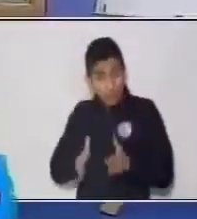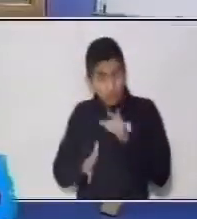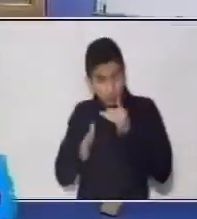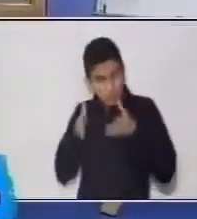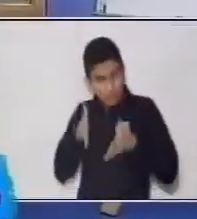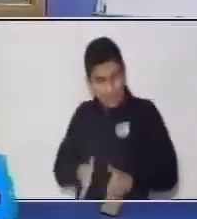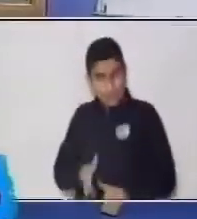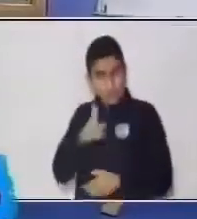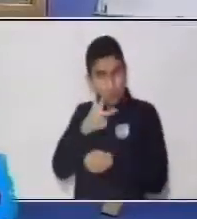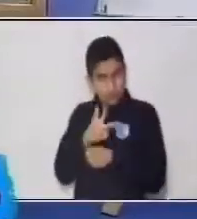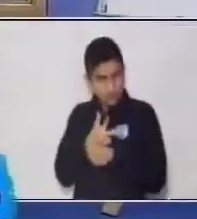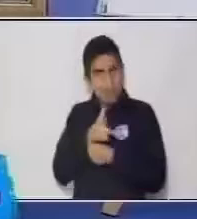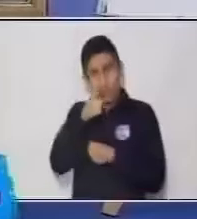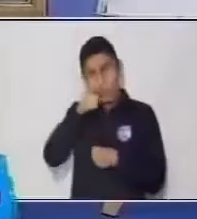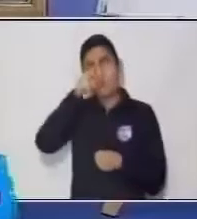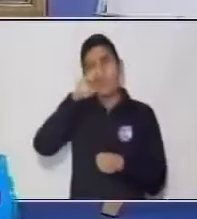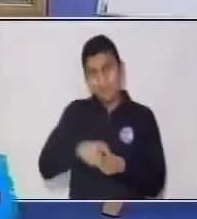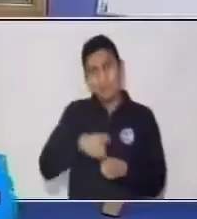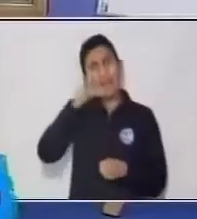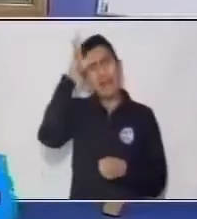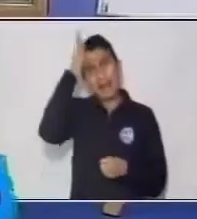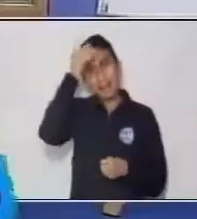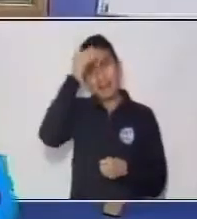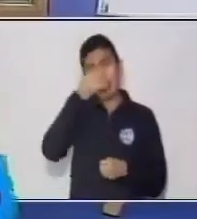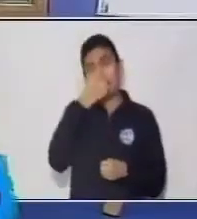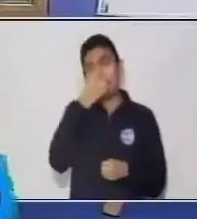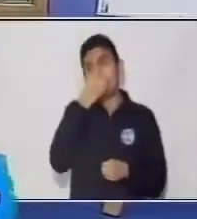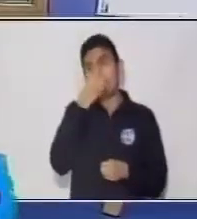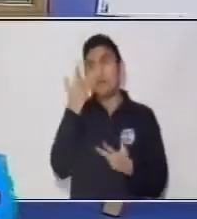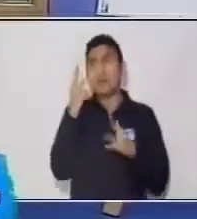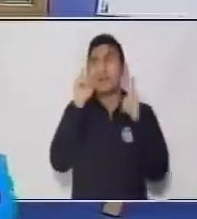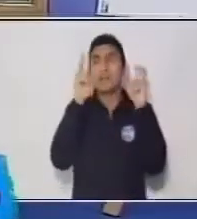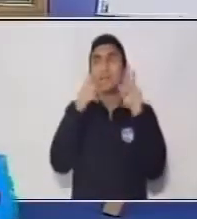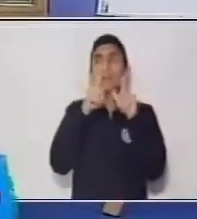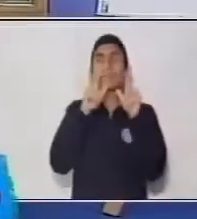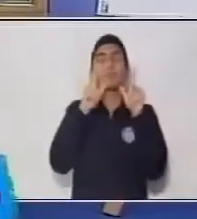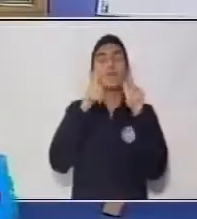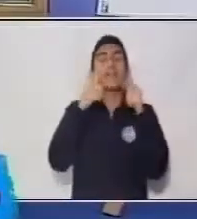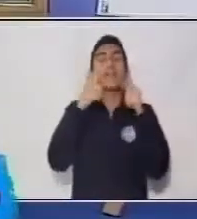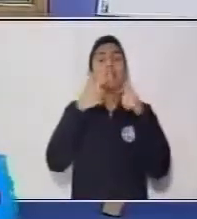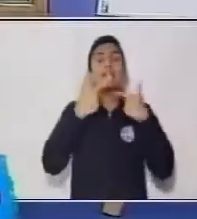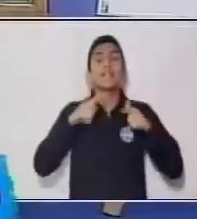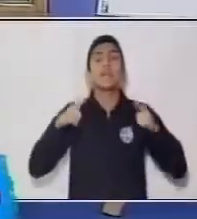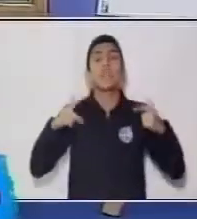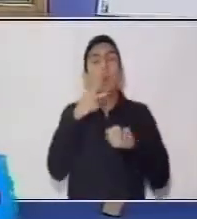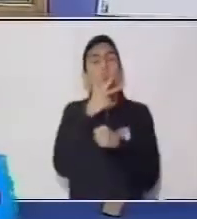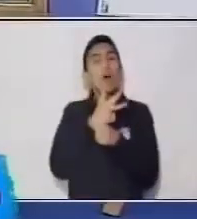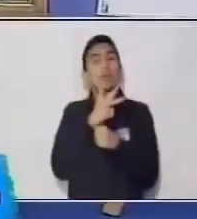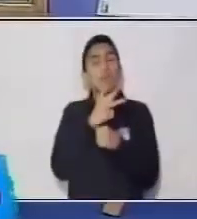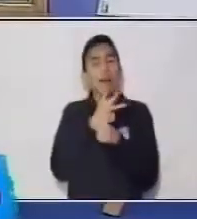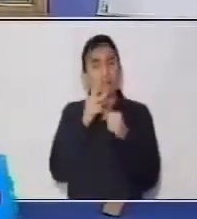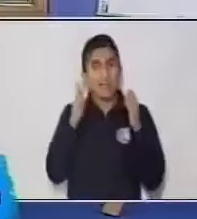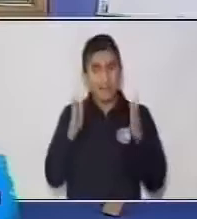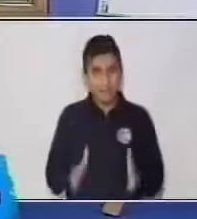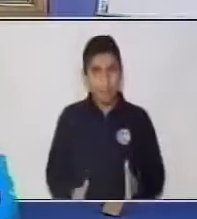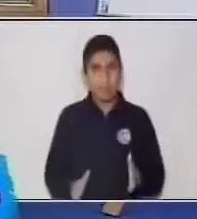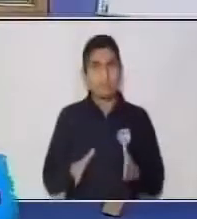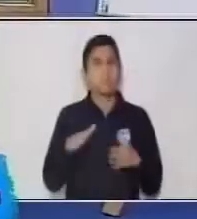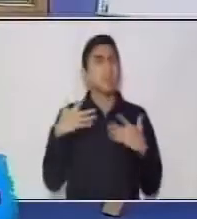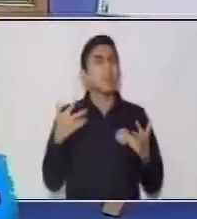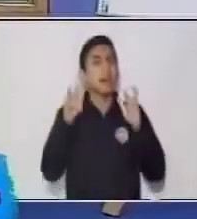y entre ellos está la literatura guatemalteca. Así que hoy vamos a ver esas obras representativas que